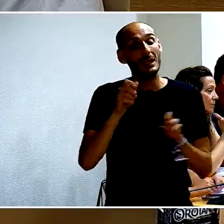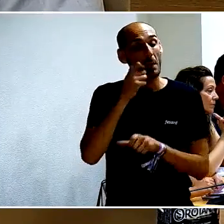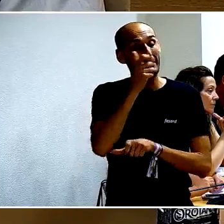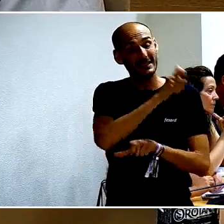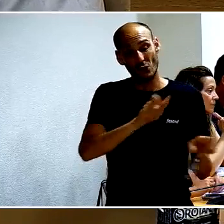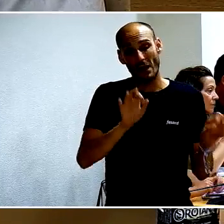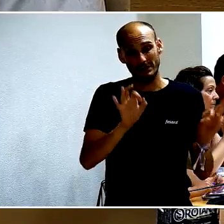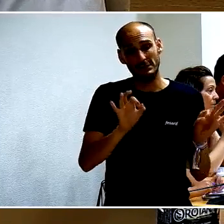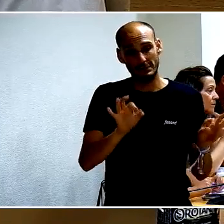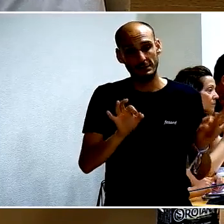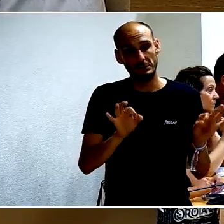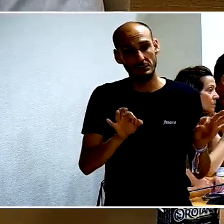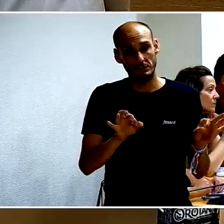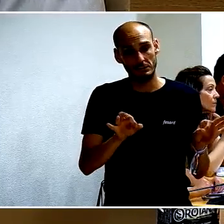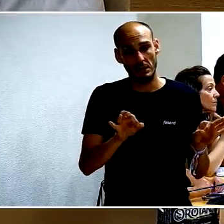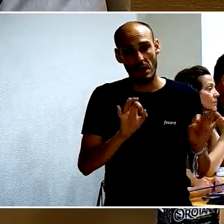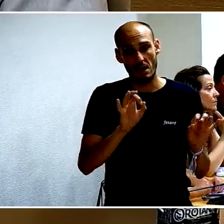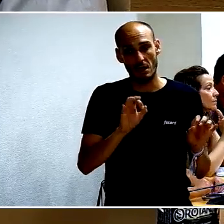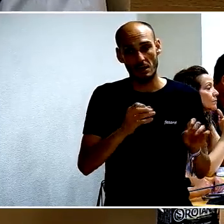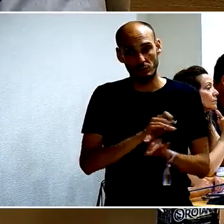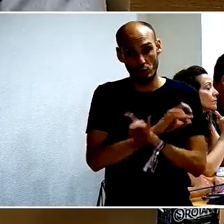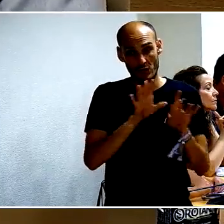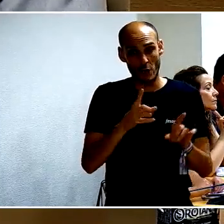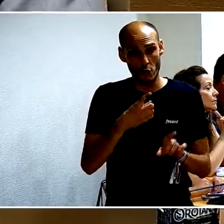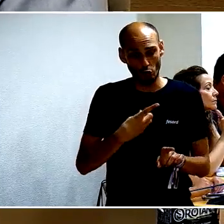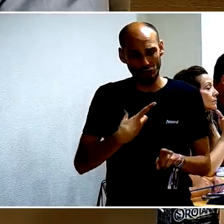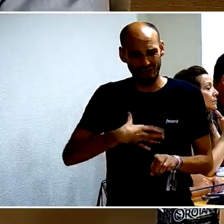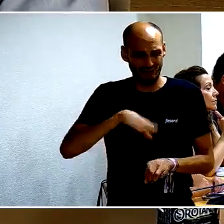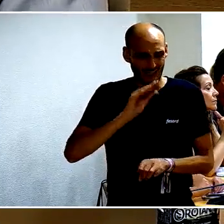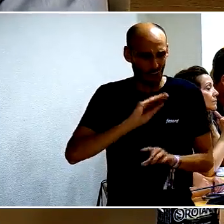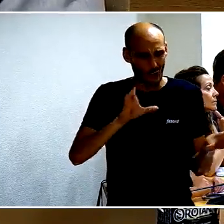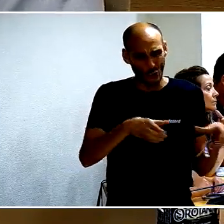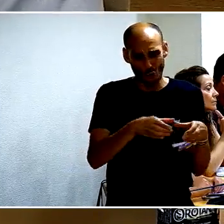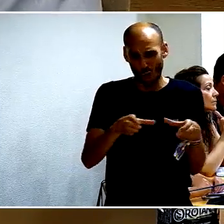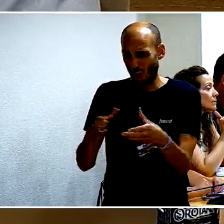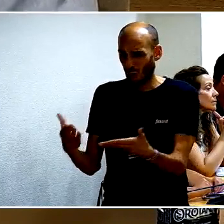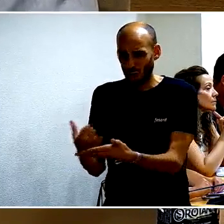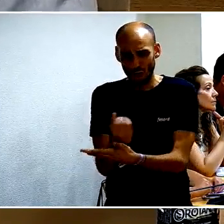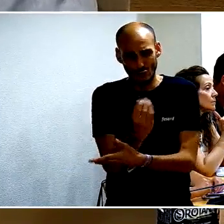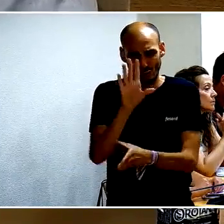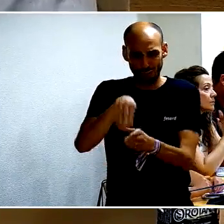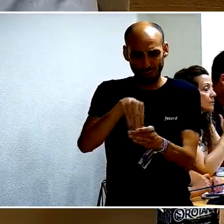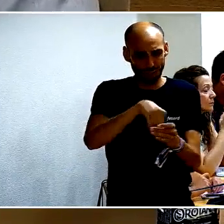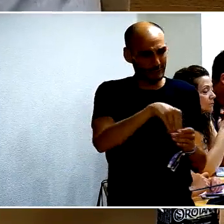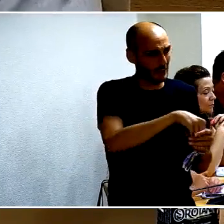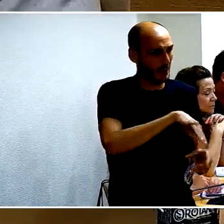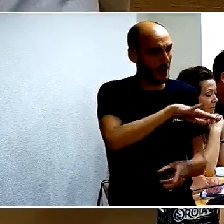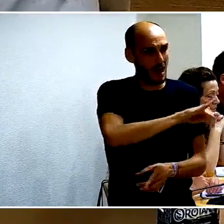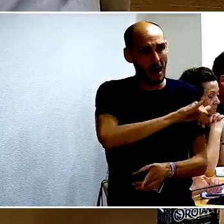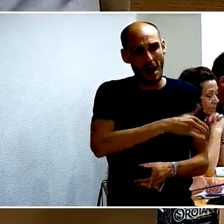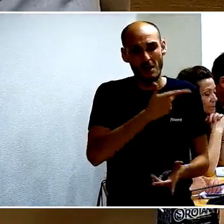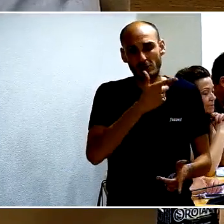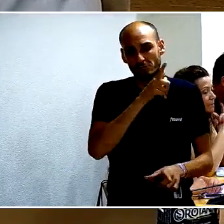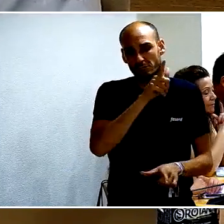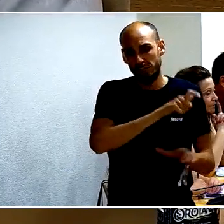porque sí, efectivamente, yo entiendo que en todas las formaciones, seguramente en todas, incluyendo a todas, absolutamente todas, hay personas